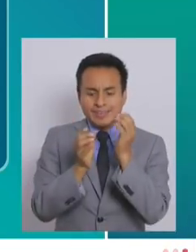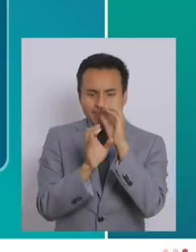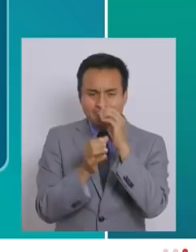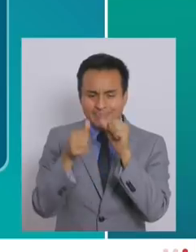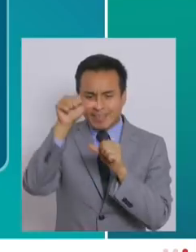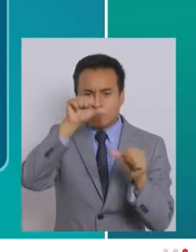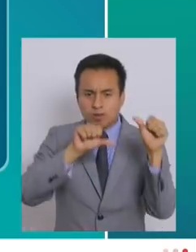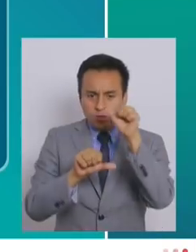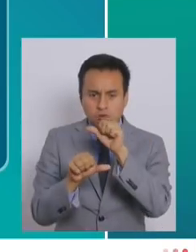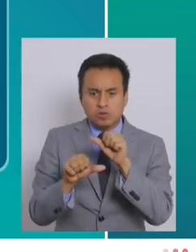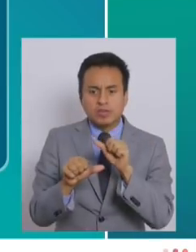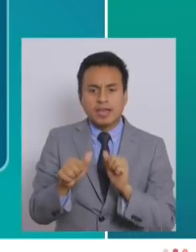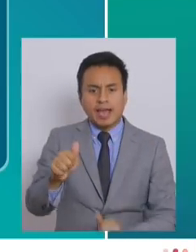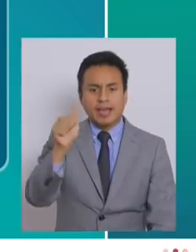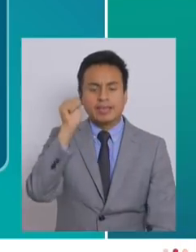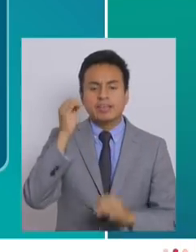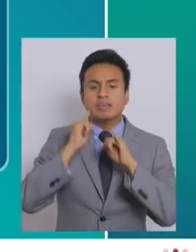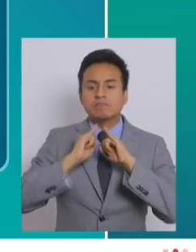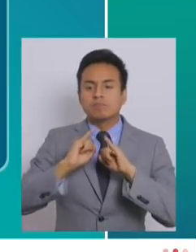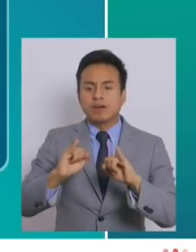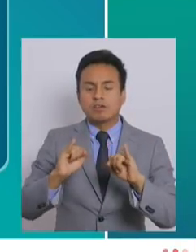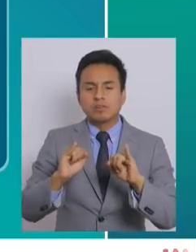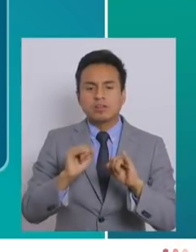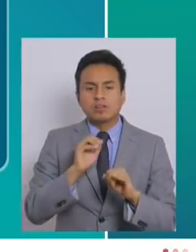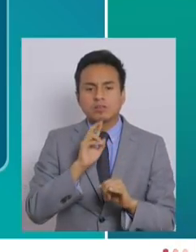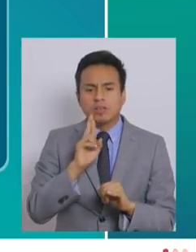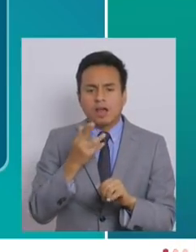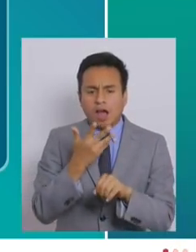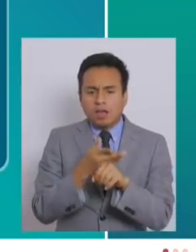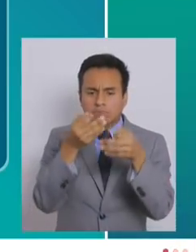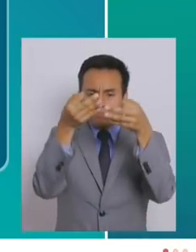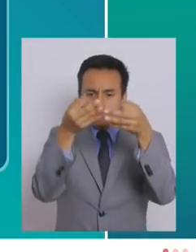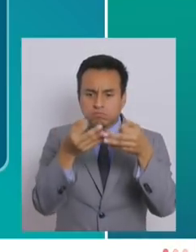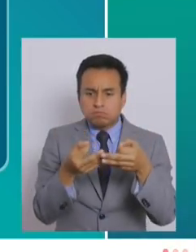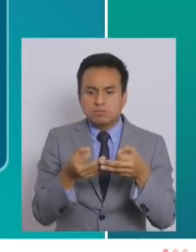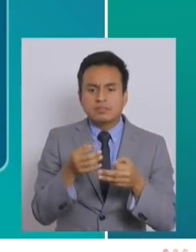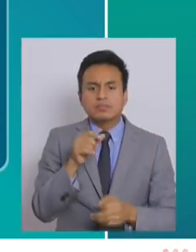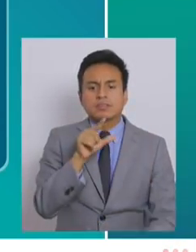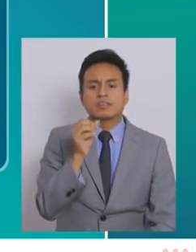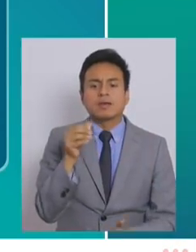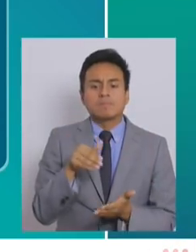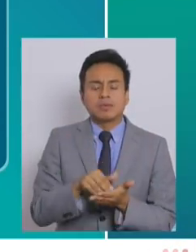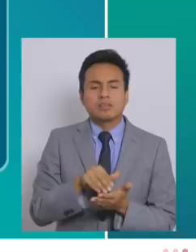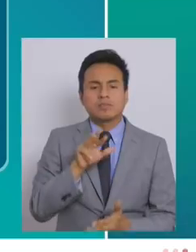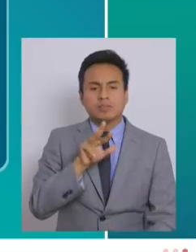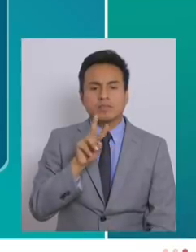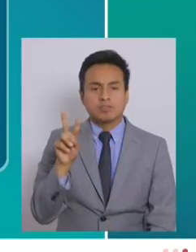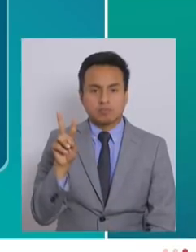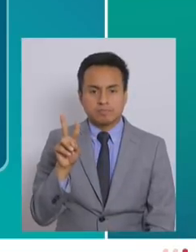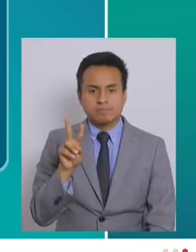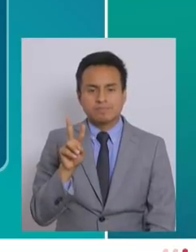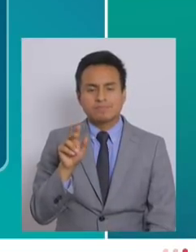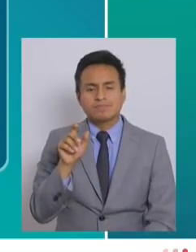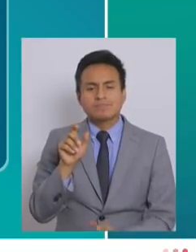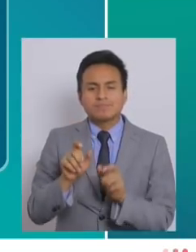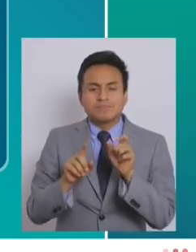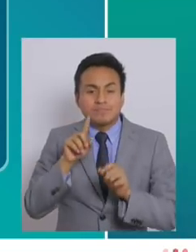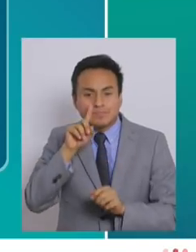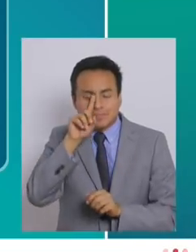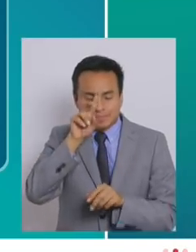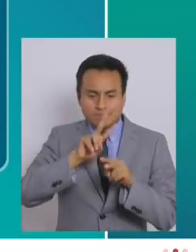en el día de ayer se informaron los resultados correspondientes a 70 mil 922 exámenes de